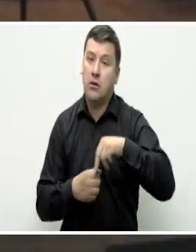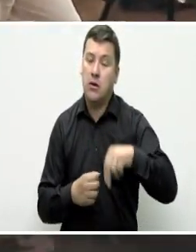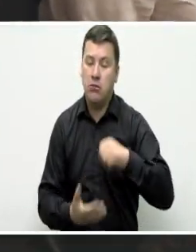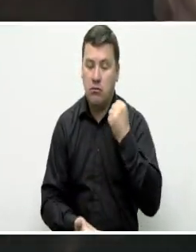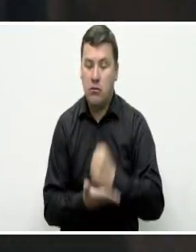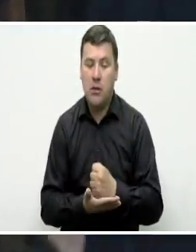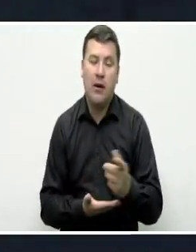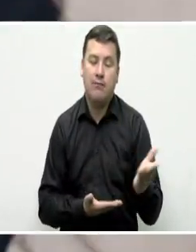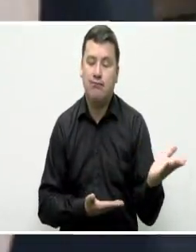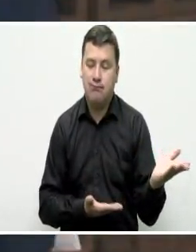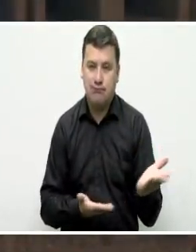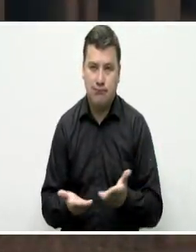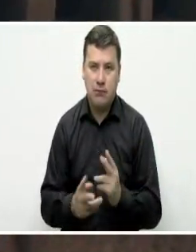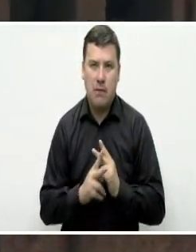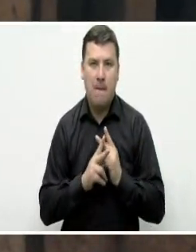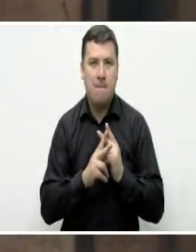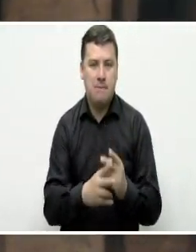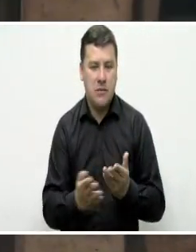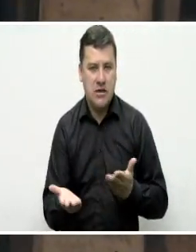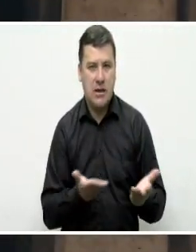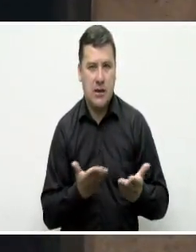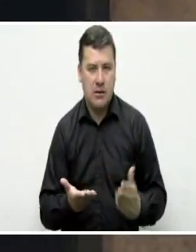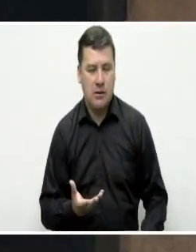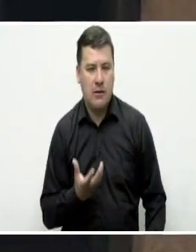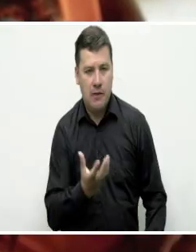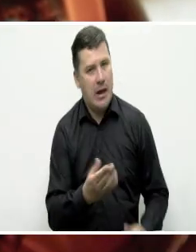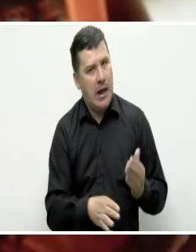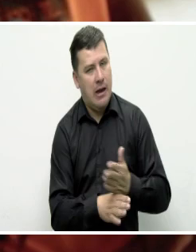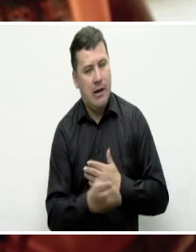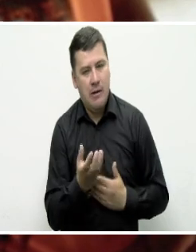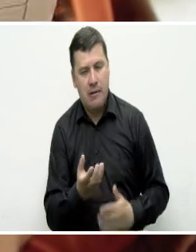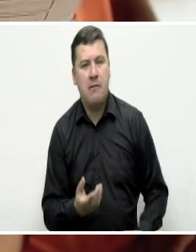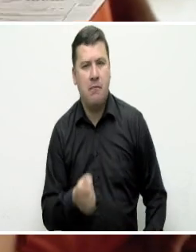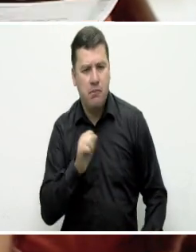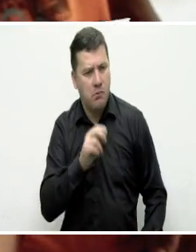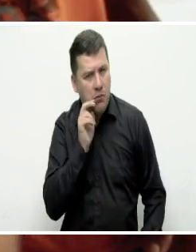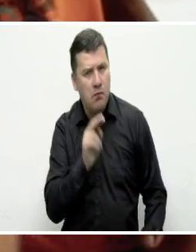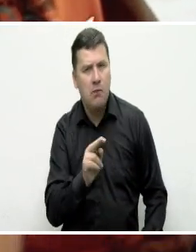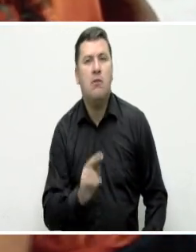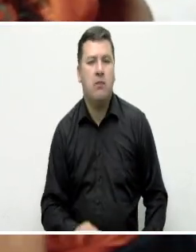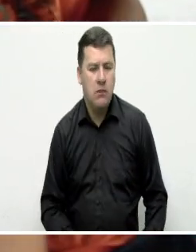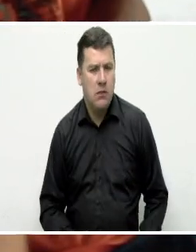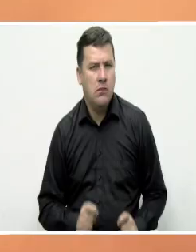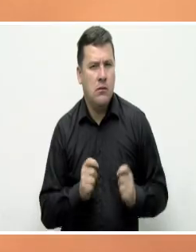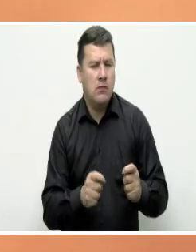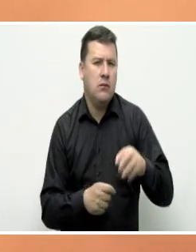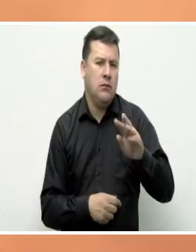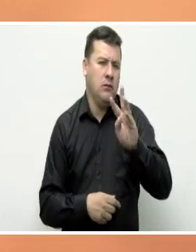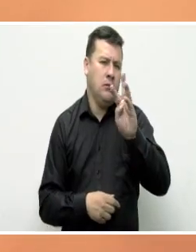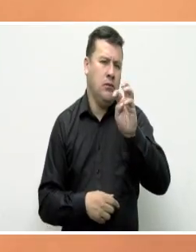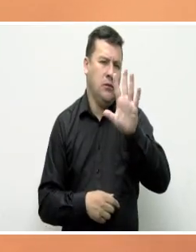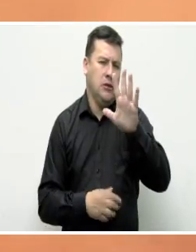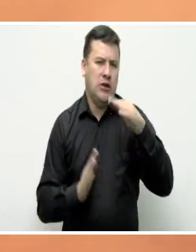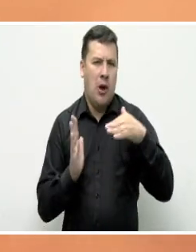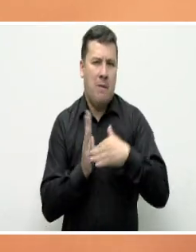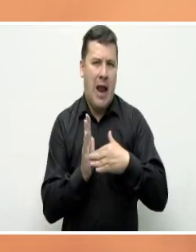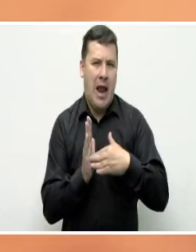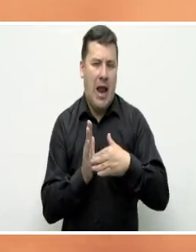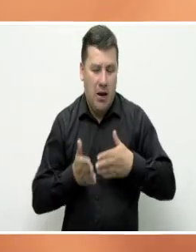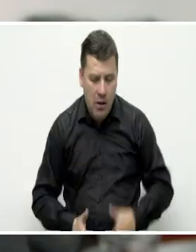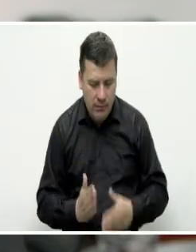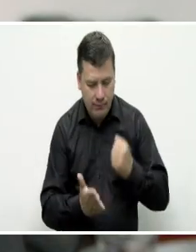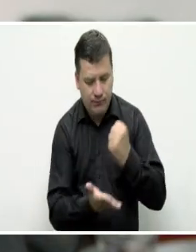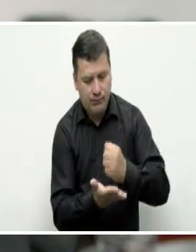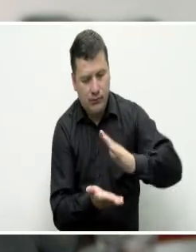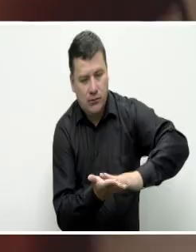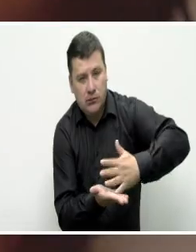colombiana, les estemos prestando un servicio oportuno. Hemos podido entregar más de 85.000 registros civiles para